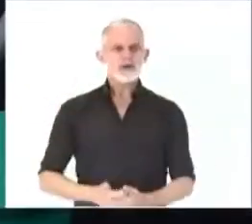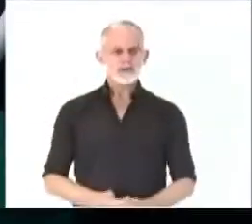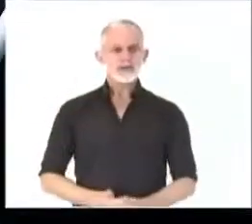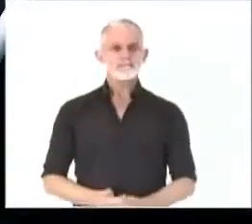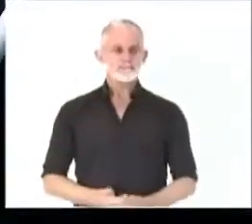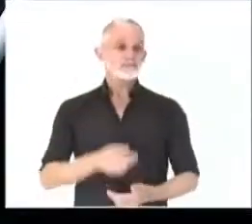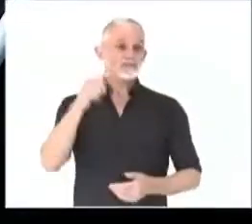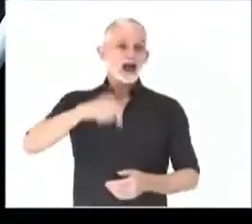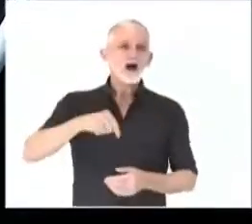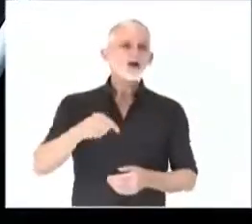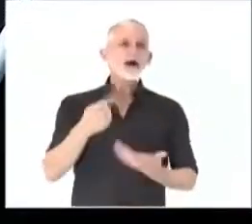la ciudad ahora le corresponde preguntar a